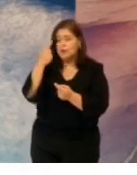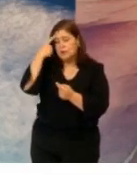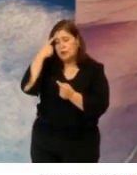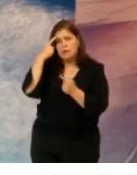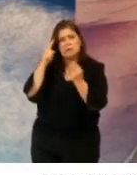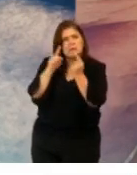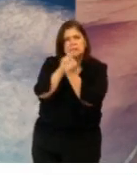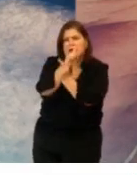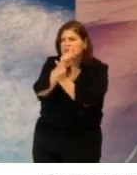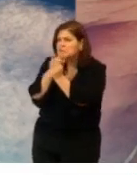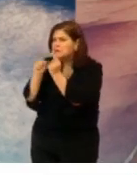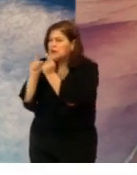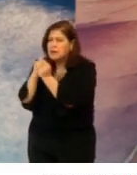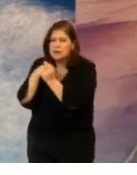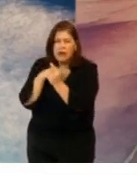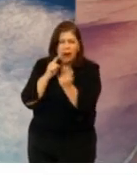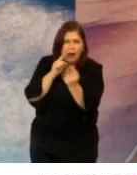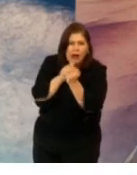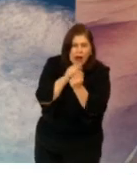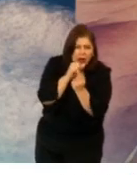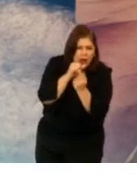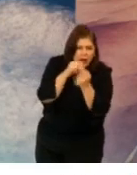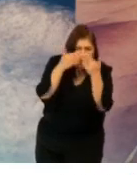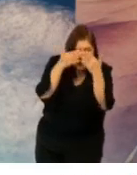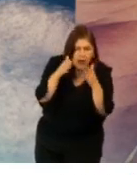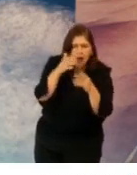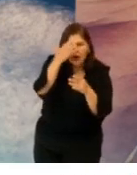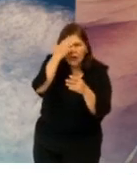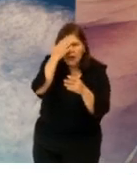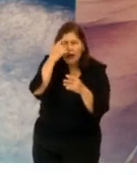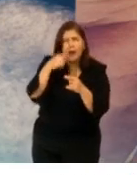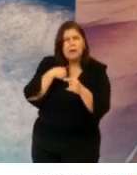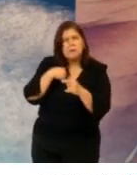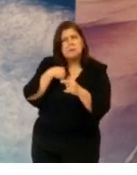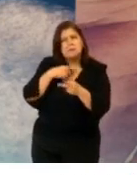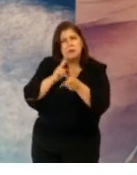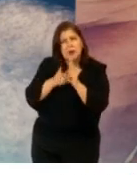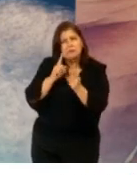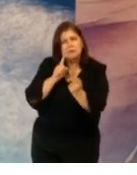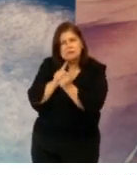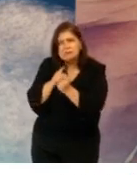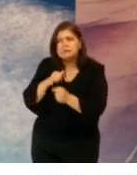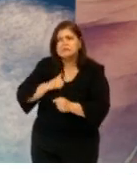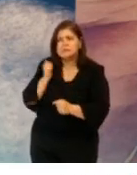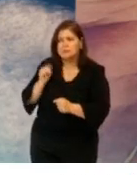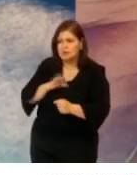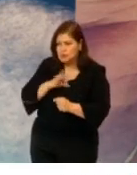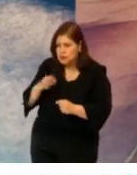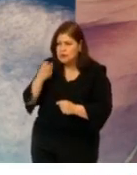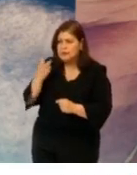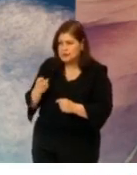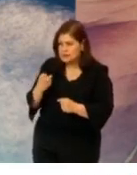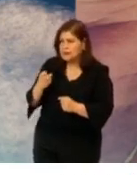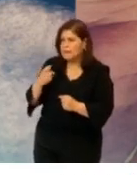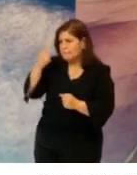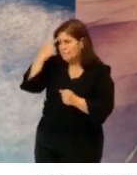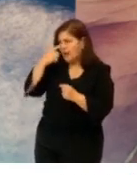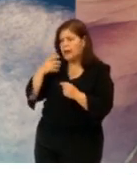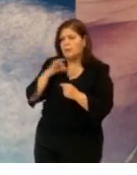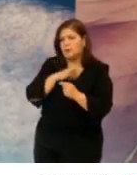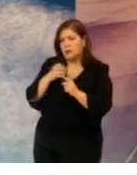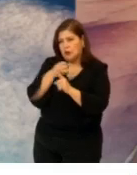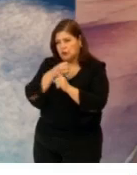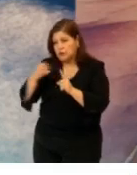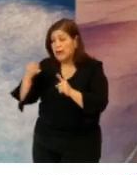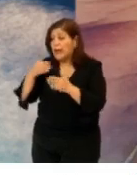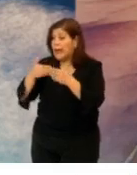de hablar con alguien con quien no conocen y reflexionar de esto. Y eso puede ser la nueva forma en la que esta comunidad y esta tribu nos podemos organizar.